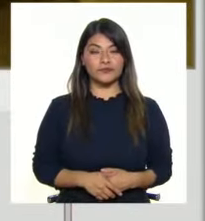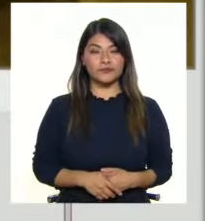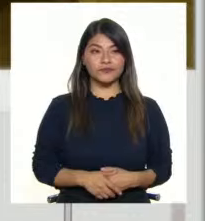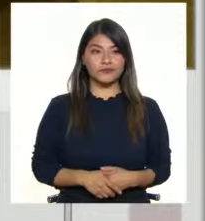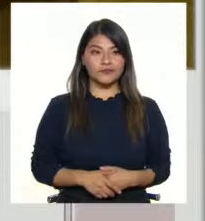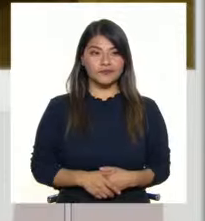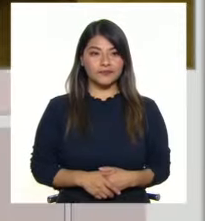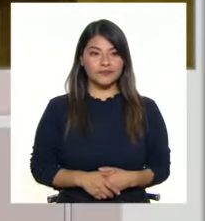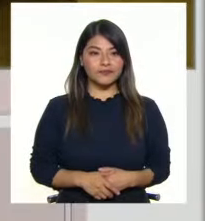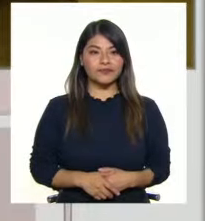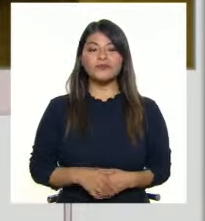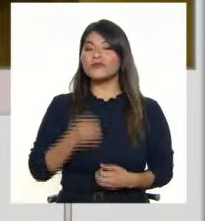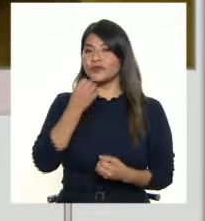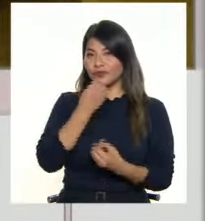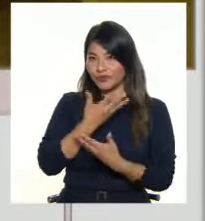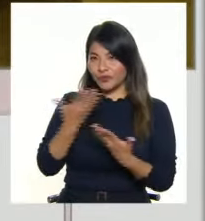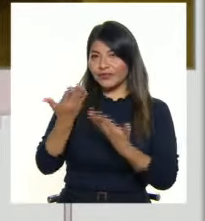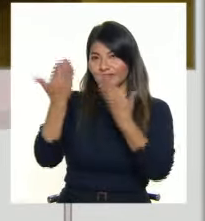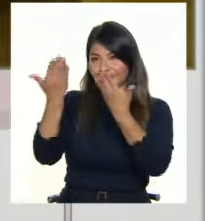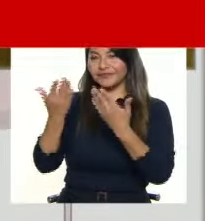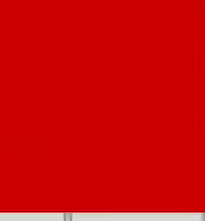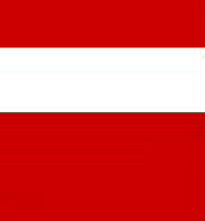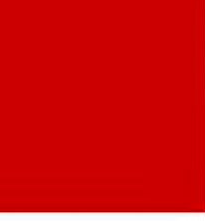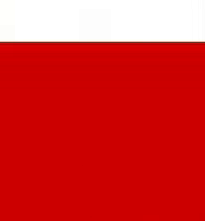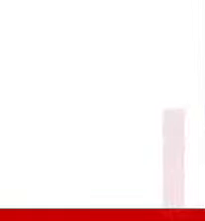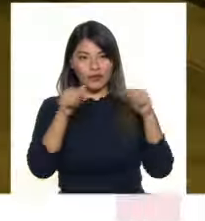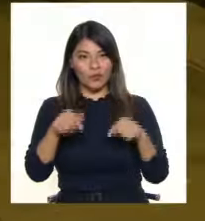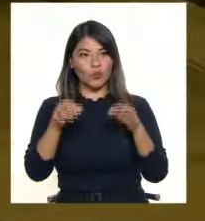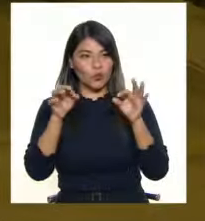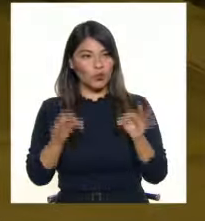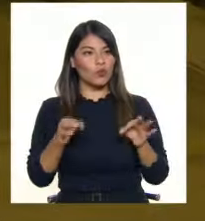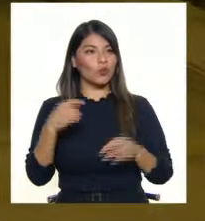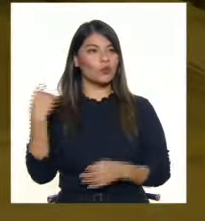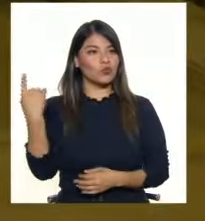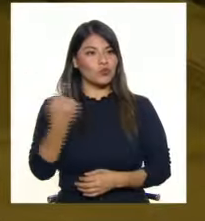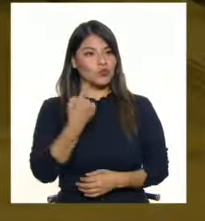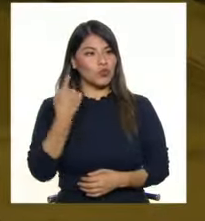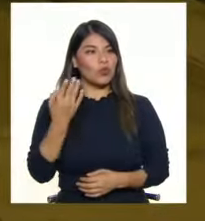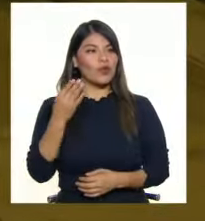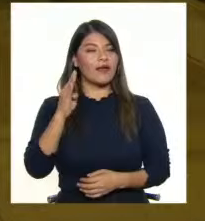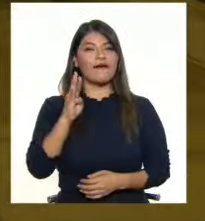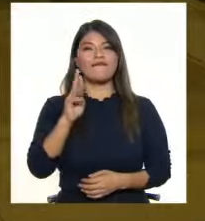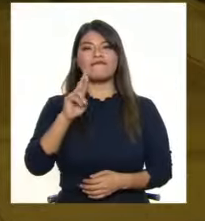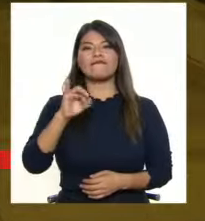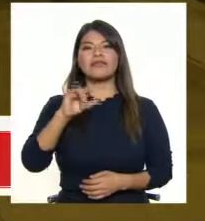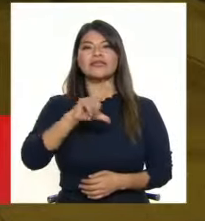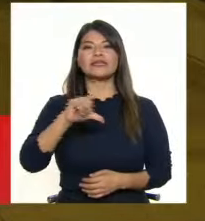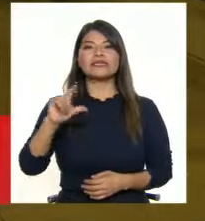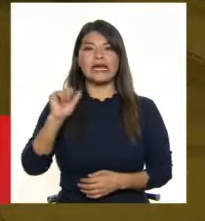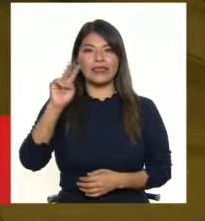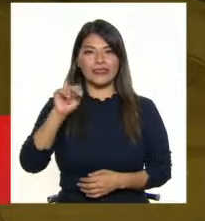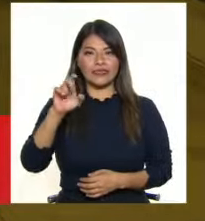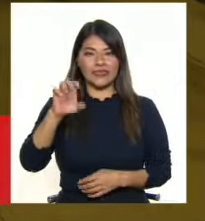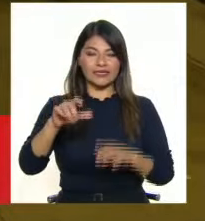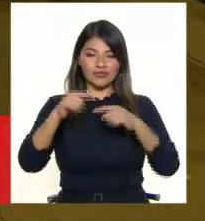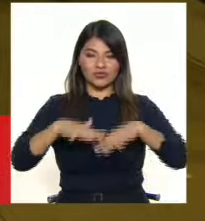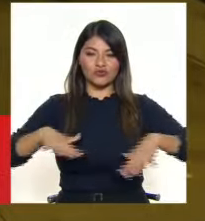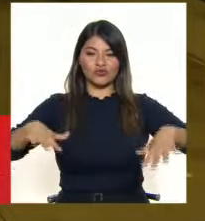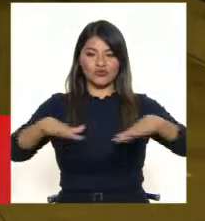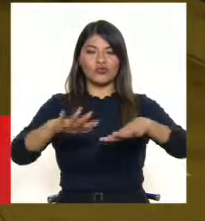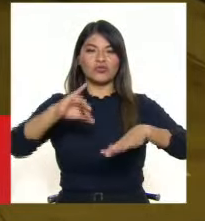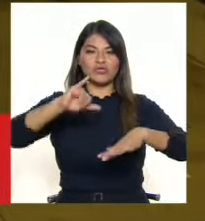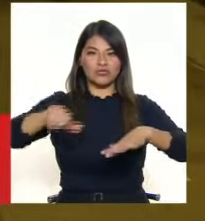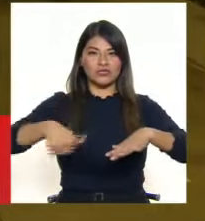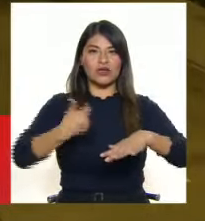¿Qué tal? ¿Cómo están? Jennifer, Nicolás, me encuentro exactamente en el Parque Los Brillantes. Esto es en la zona de Pamplona Alta, en el distrito de San Juan